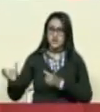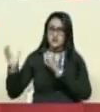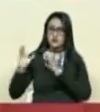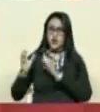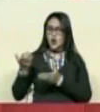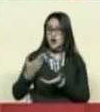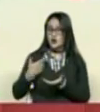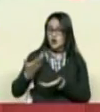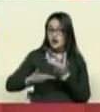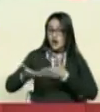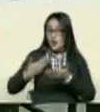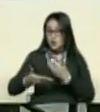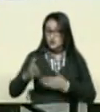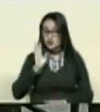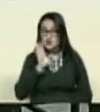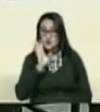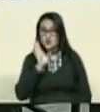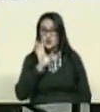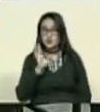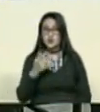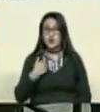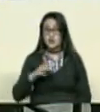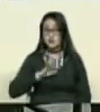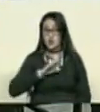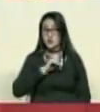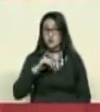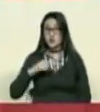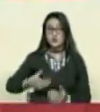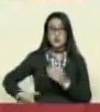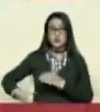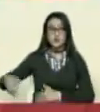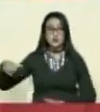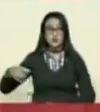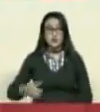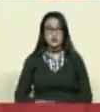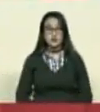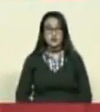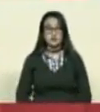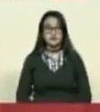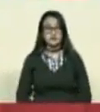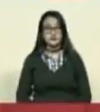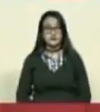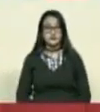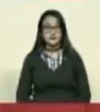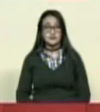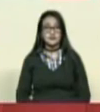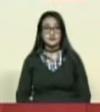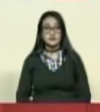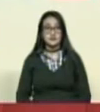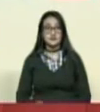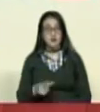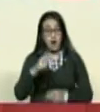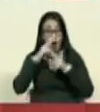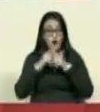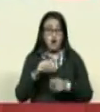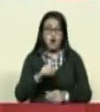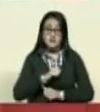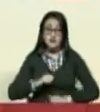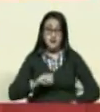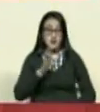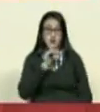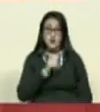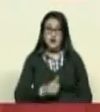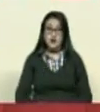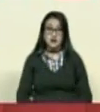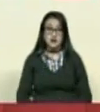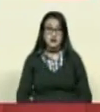negocio, para enriquecerse. Sería el desconocimiento del honor militar,